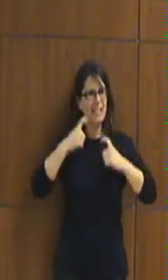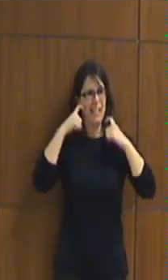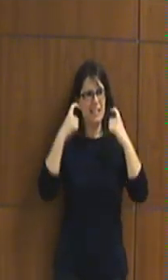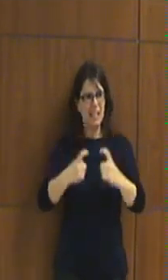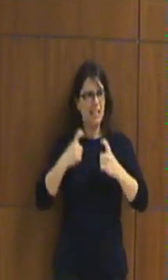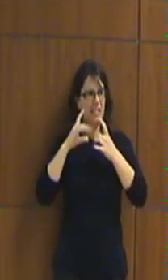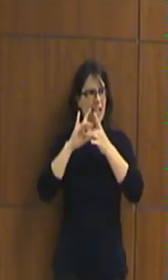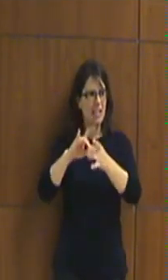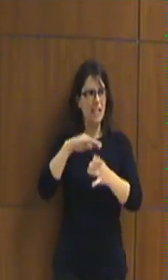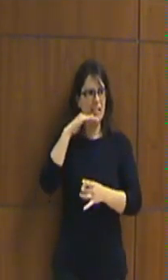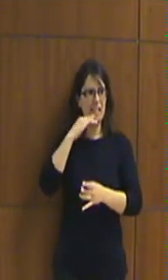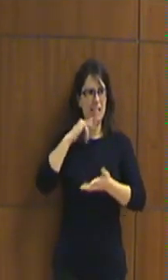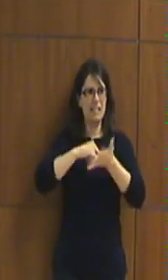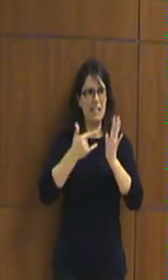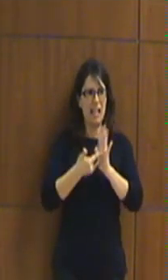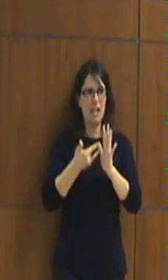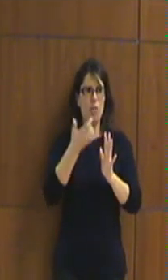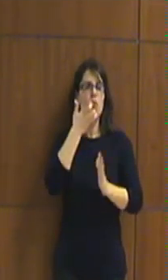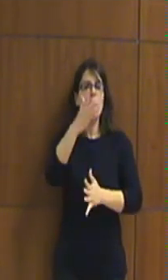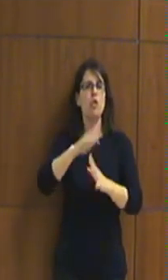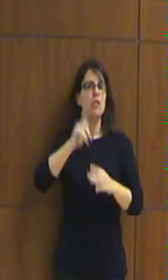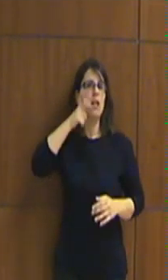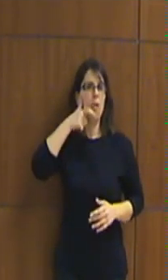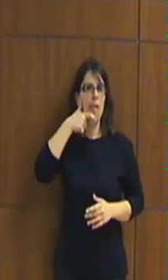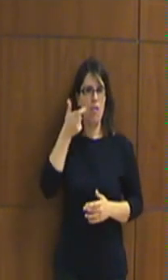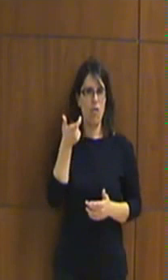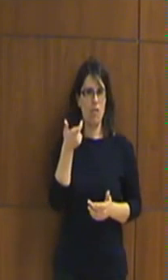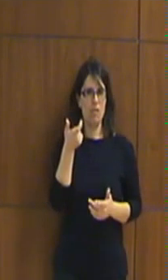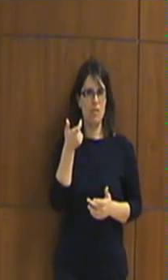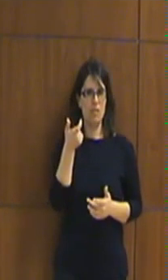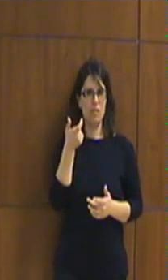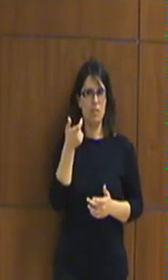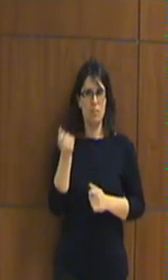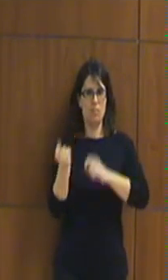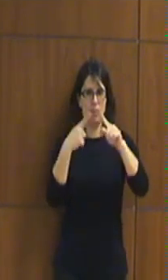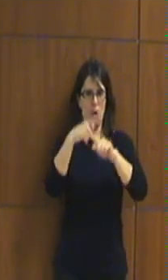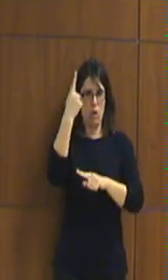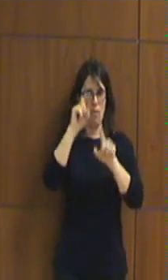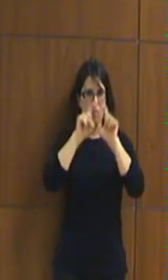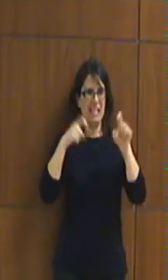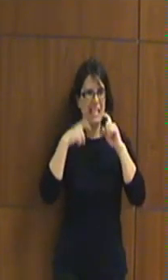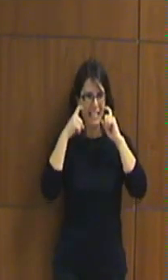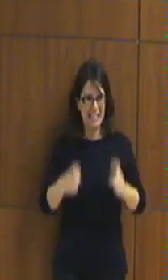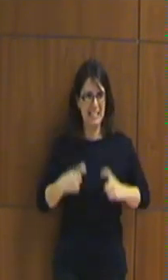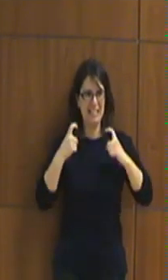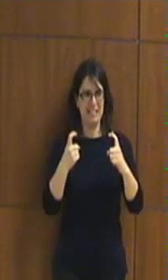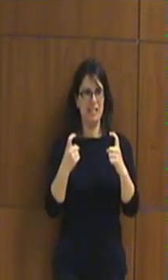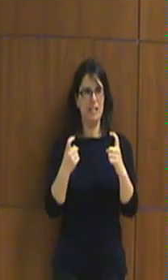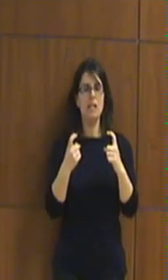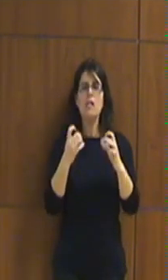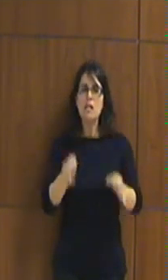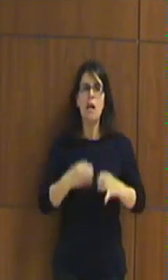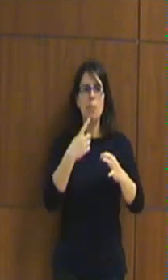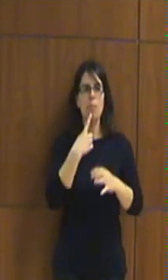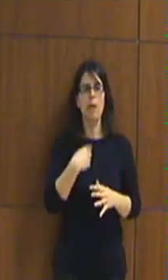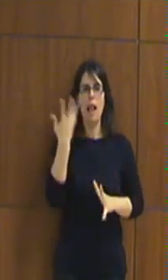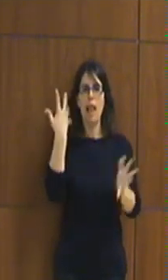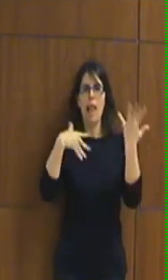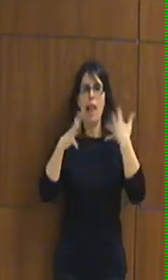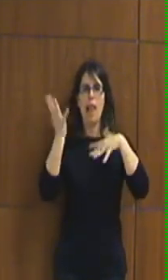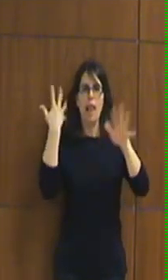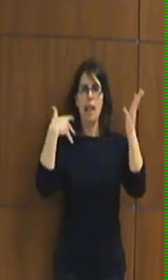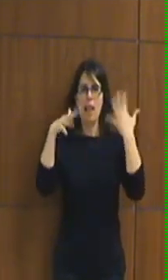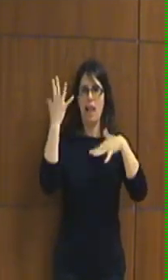por ejemplo, para teleoperadores a una empresa, y me dan siempre largas para un lado, para